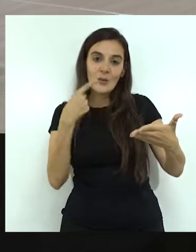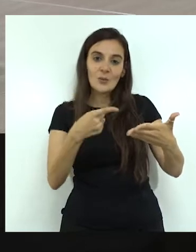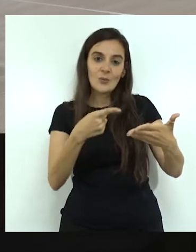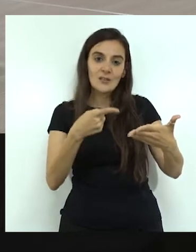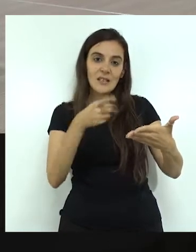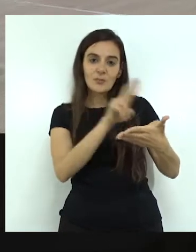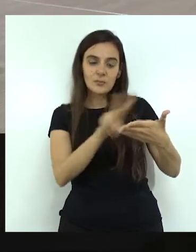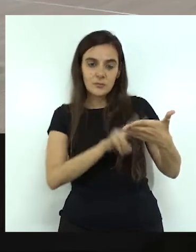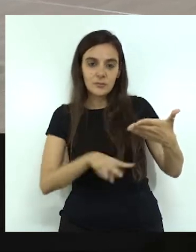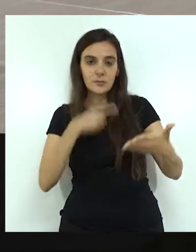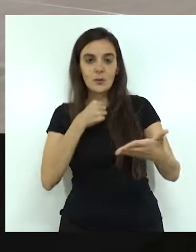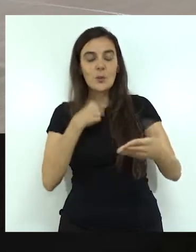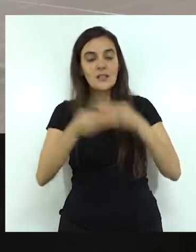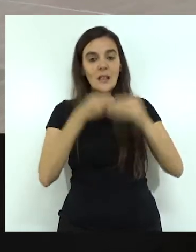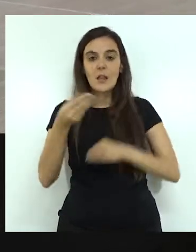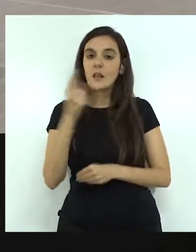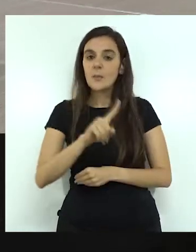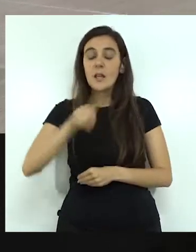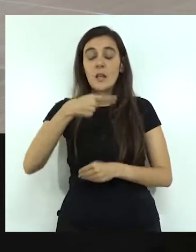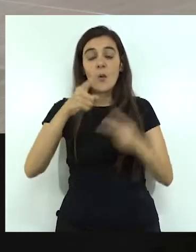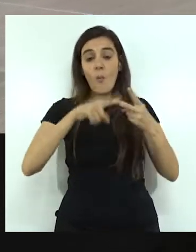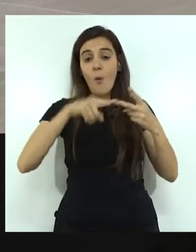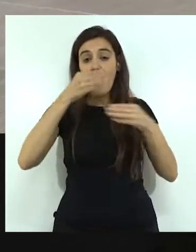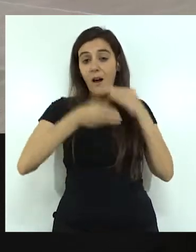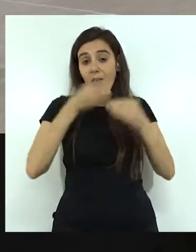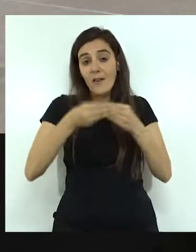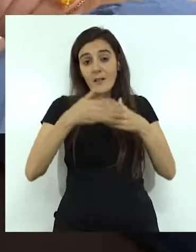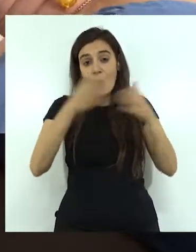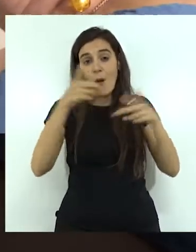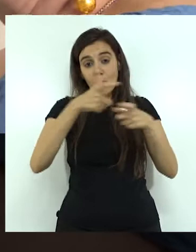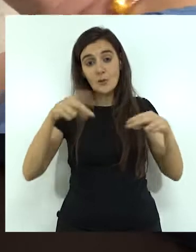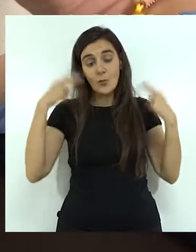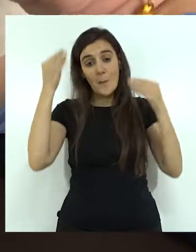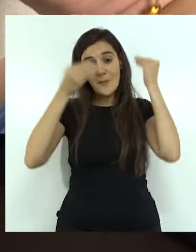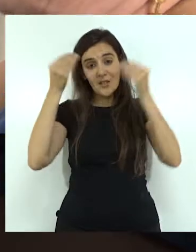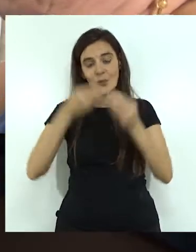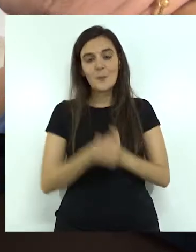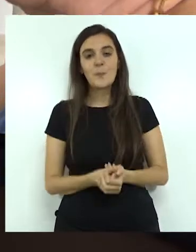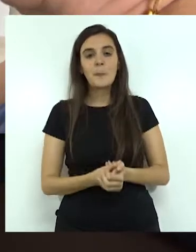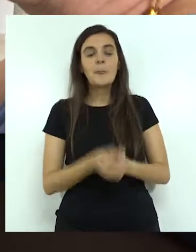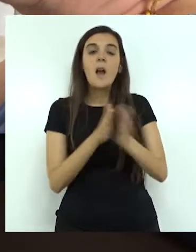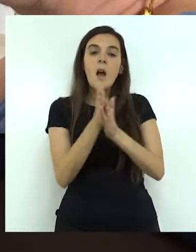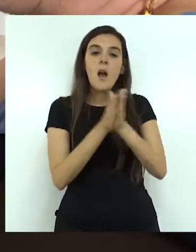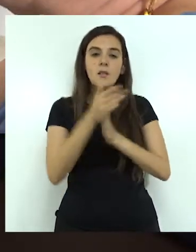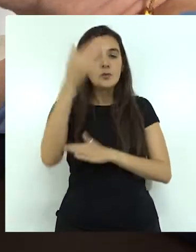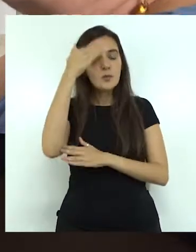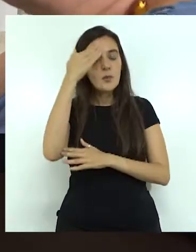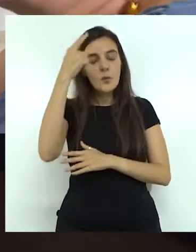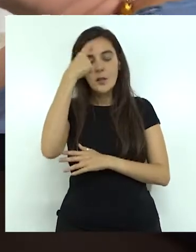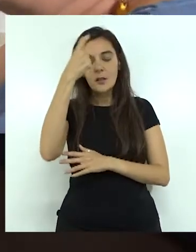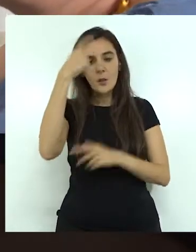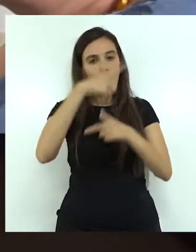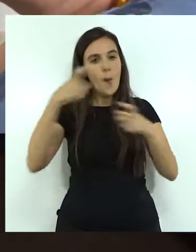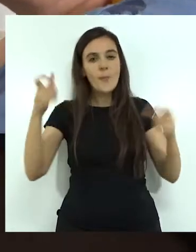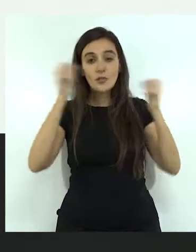manejar y luego se abrirá pues creo que al público general piense que se trata de estimular la memoria y los recuerdos de los mayores a